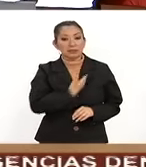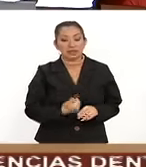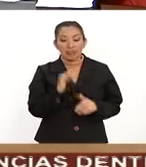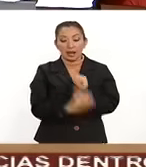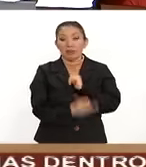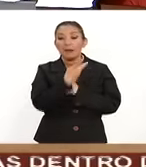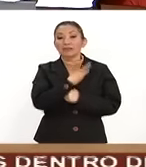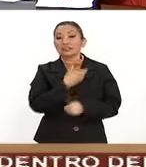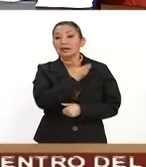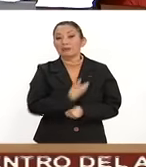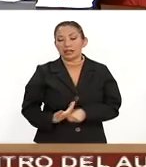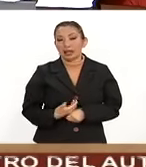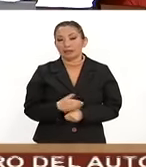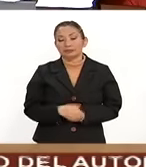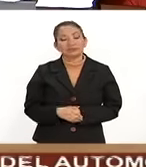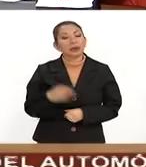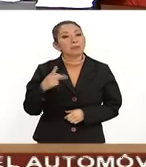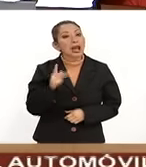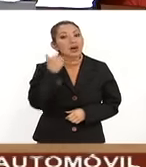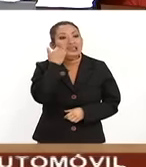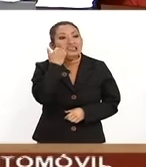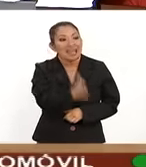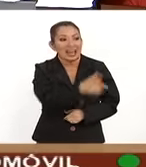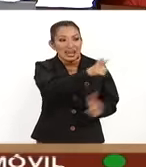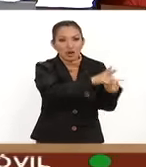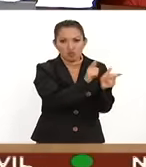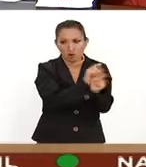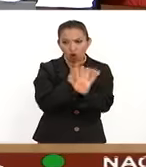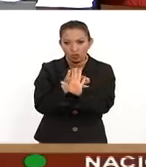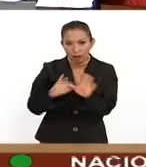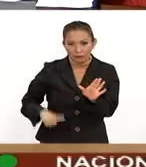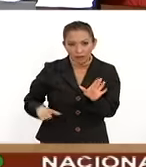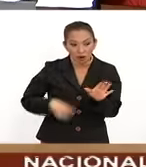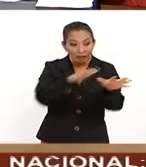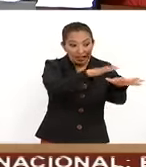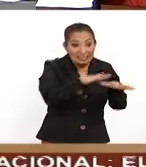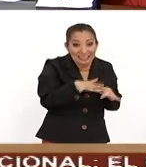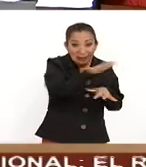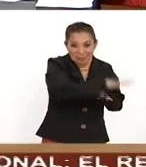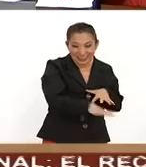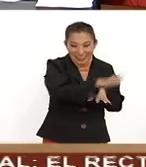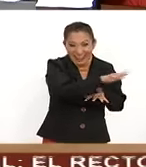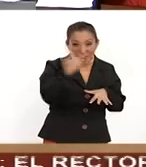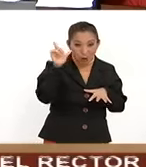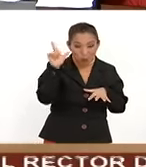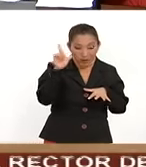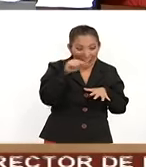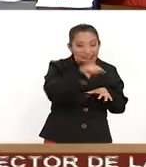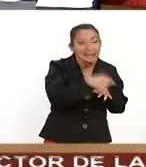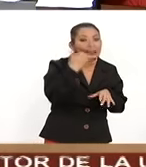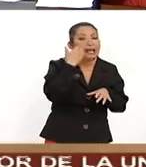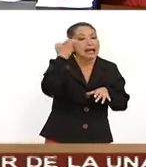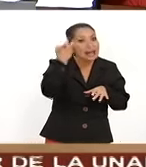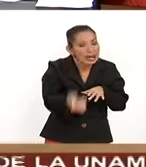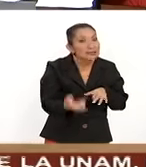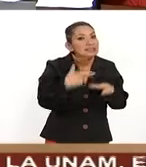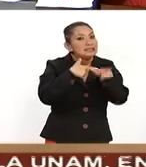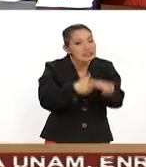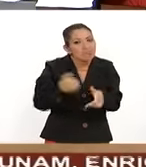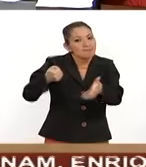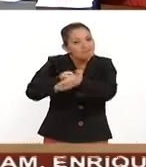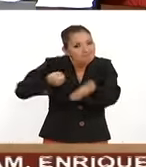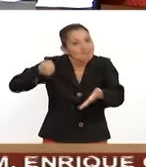terminaría el vicepresidente en turno. Entonces, lo que busca la oposición y la Asamblea con este tipo de medidas como la del lunes pasado es precisamente seguir